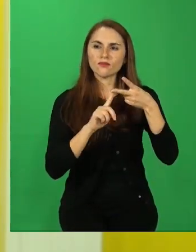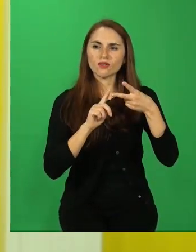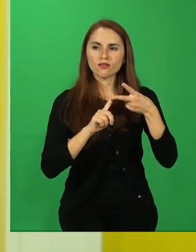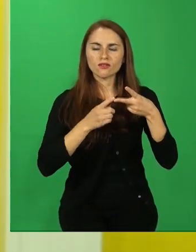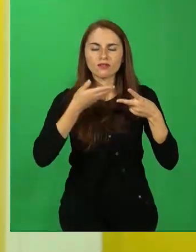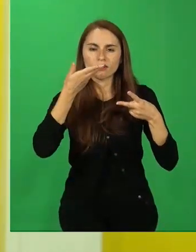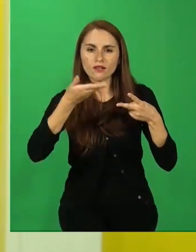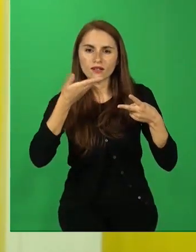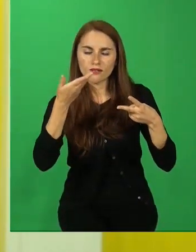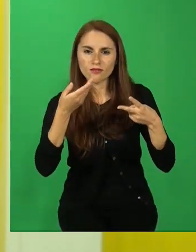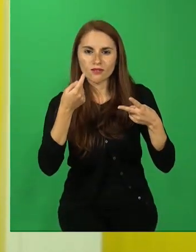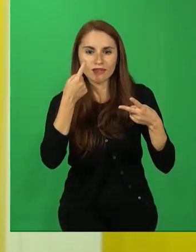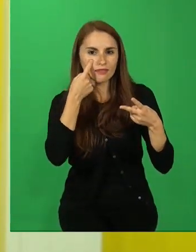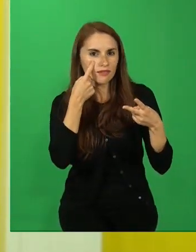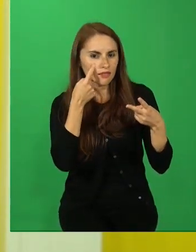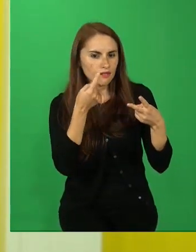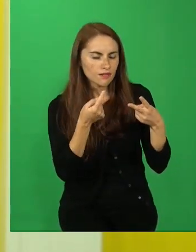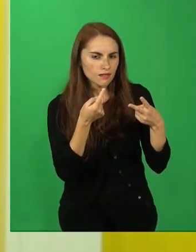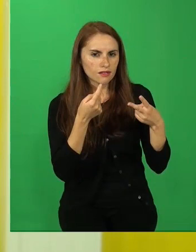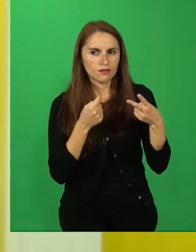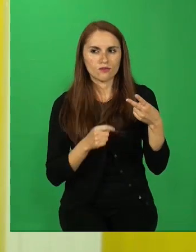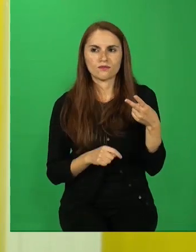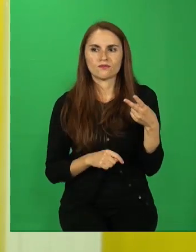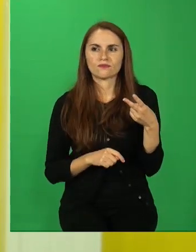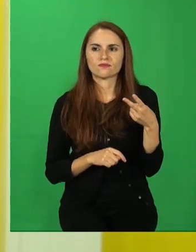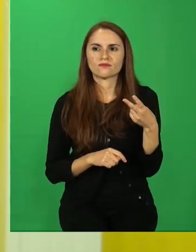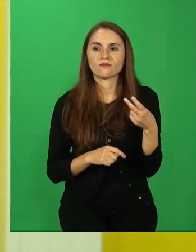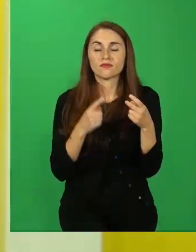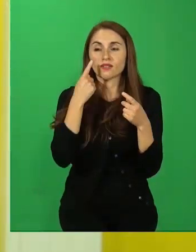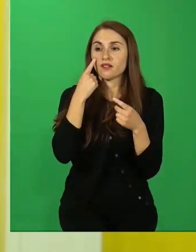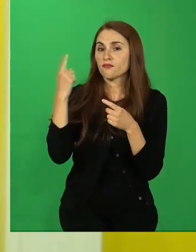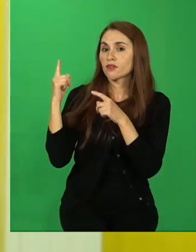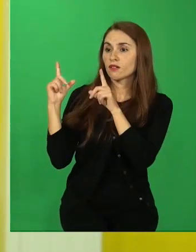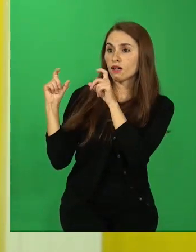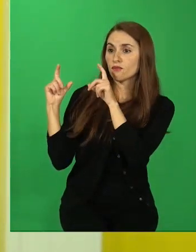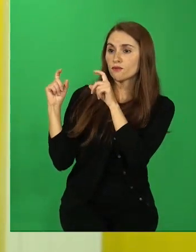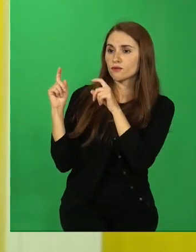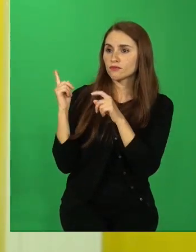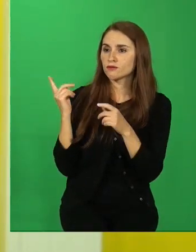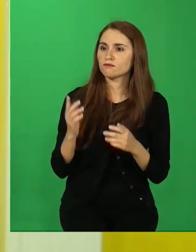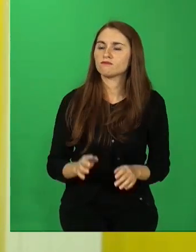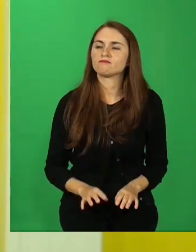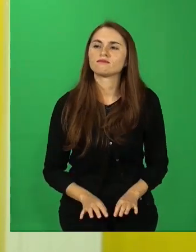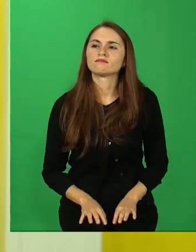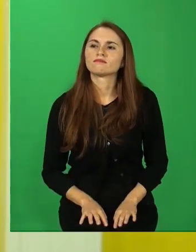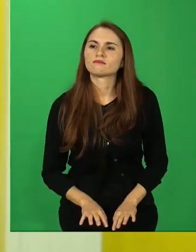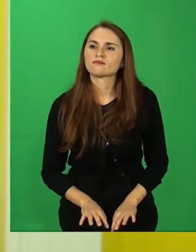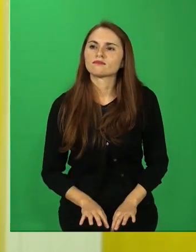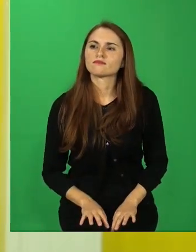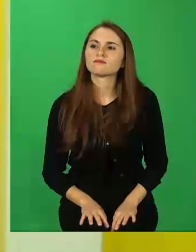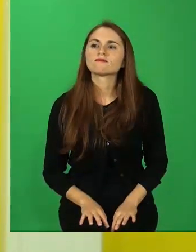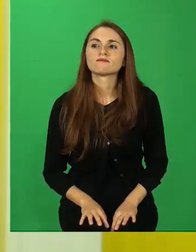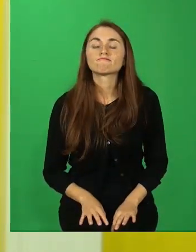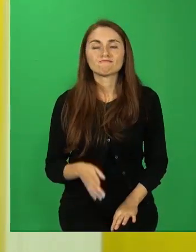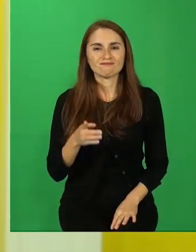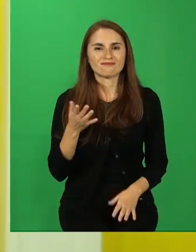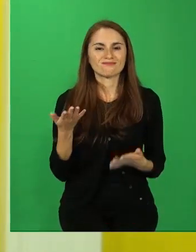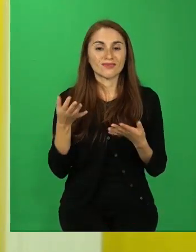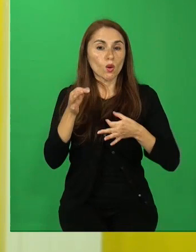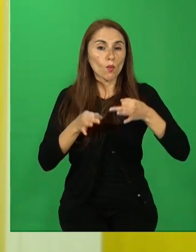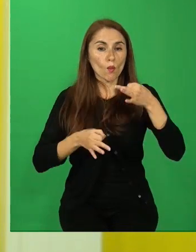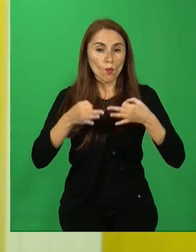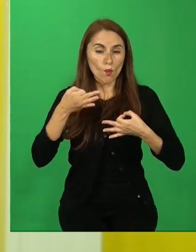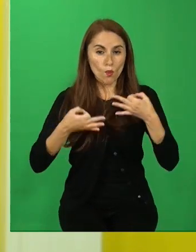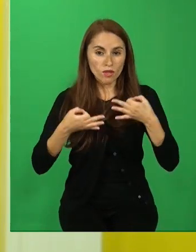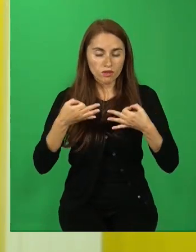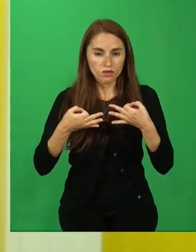el narrador testigo. Vamos a observar esta imagen, ¿cierto? Que es lo clásico que ocurre en un juicio.